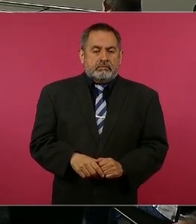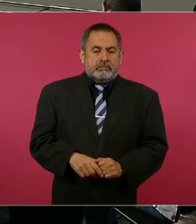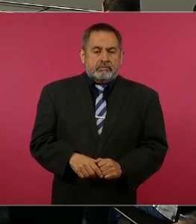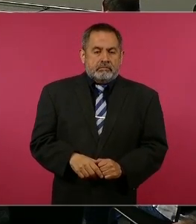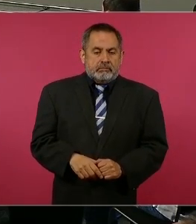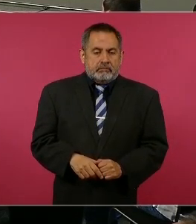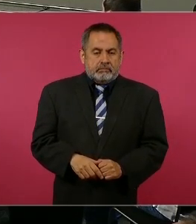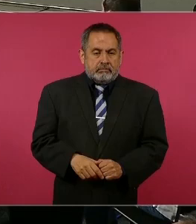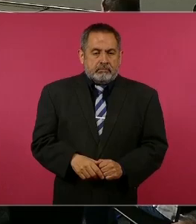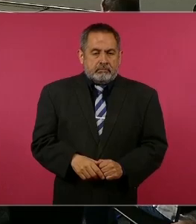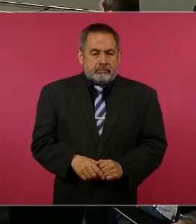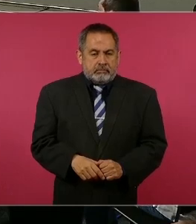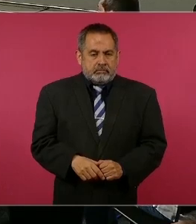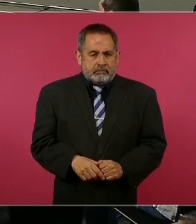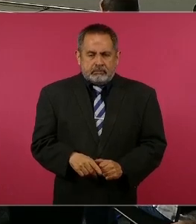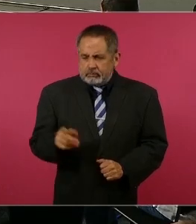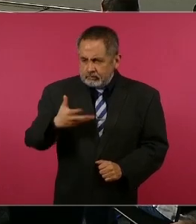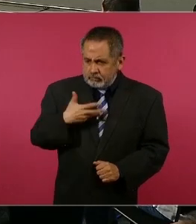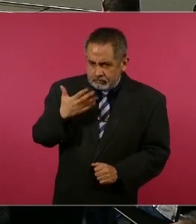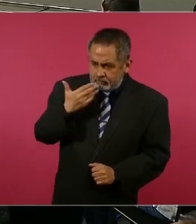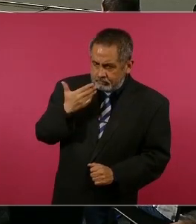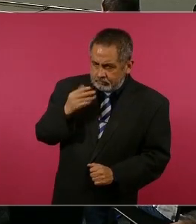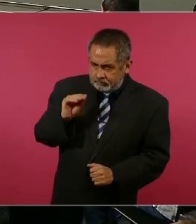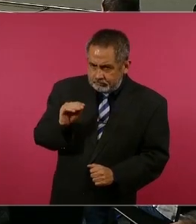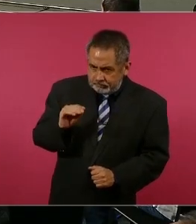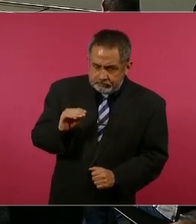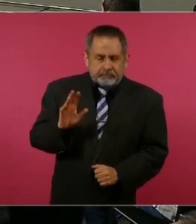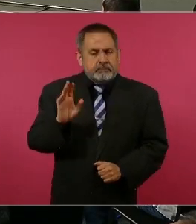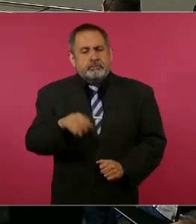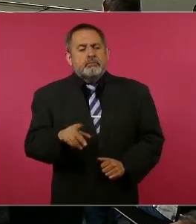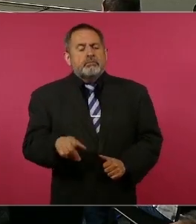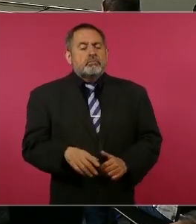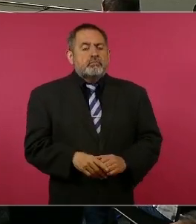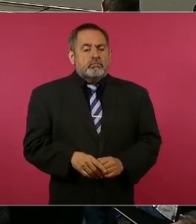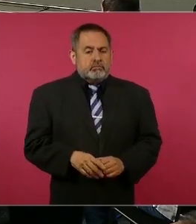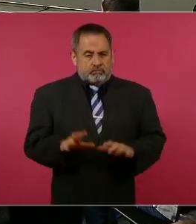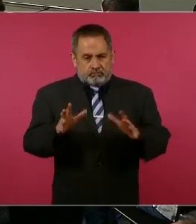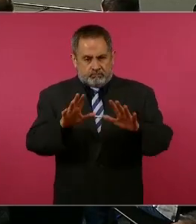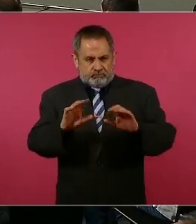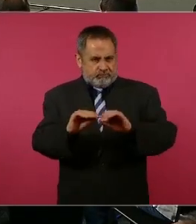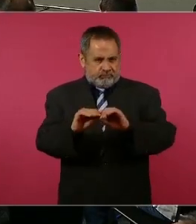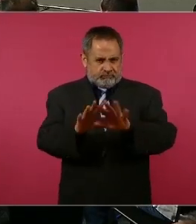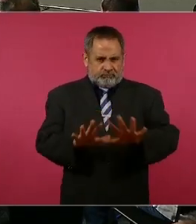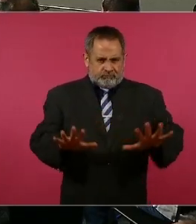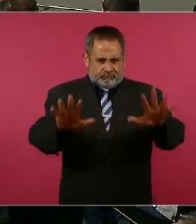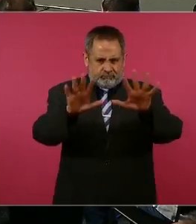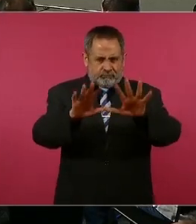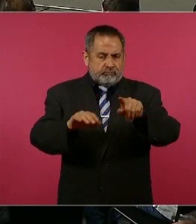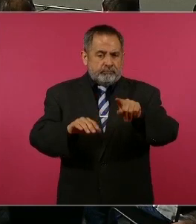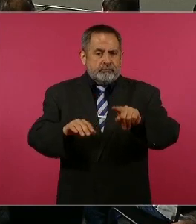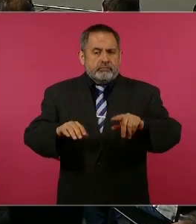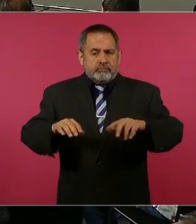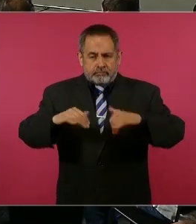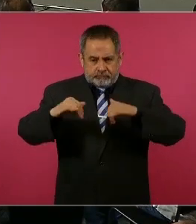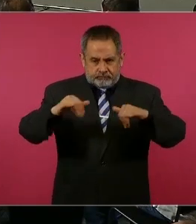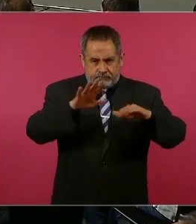¿No las tienen por ahí? Perfecto. Bueno, más o menos cómo se vería el